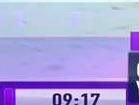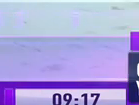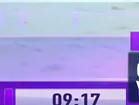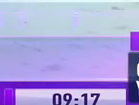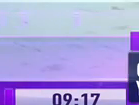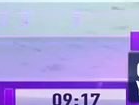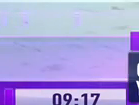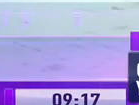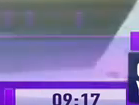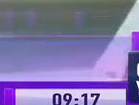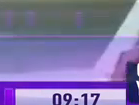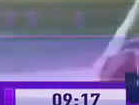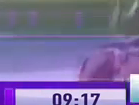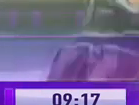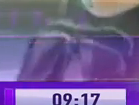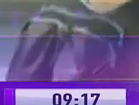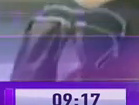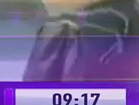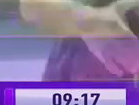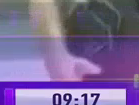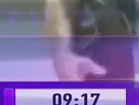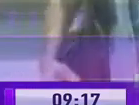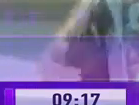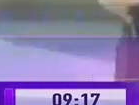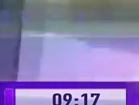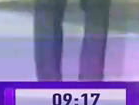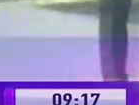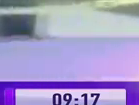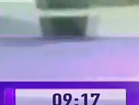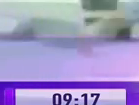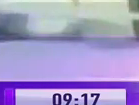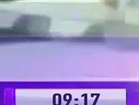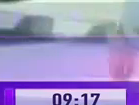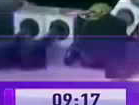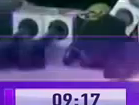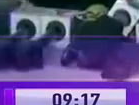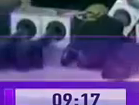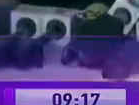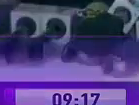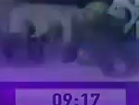de la canción. Ya regresamos con información. Noticias para distensionarnos un poquito, ¿eh? Venimos.